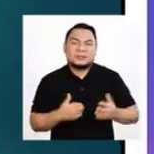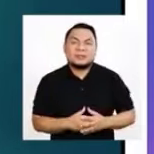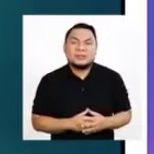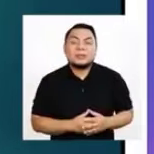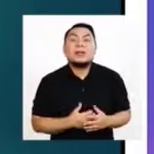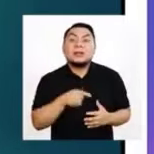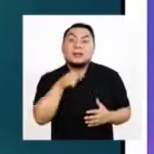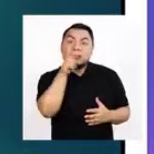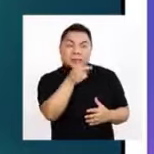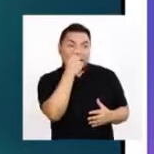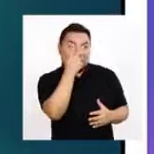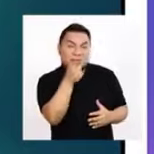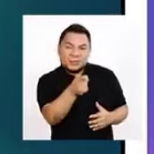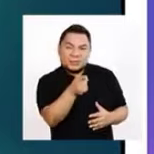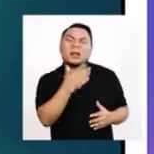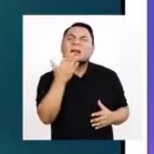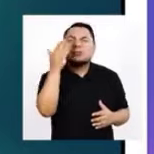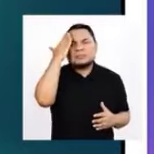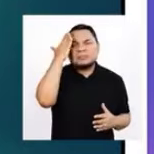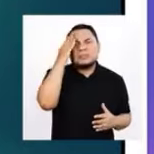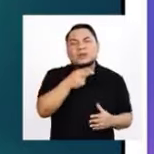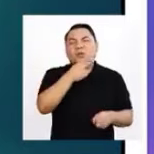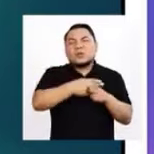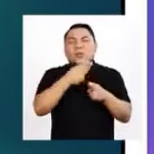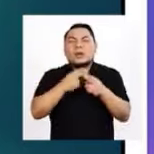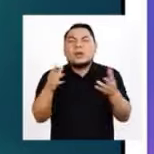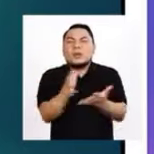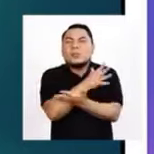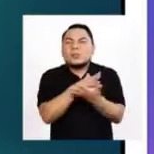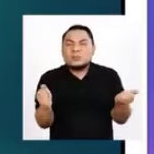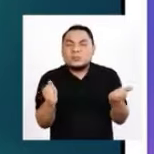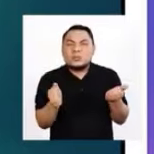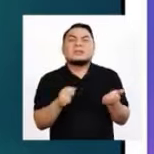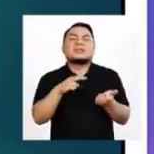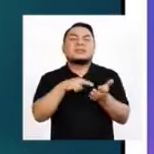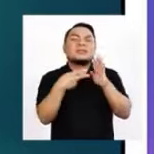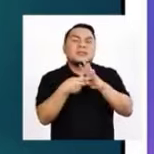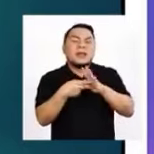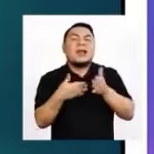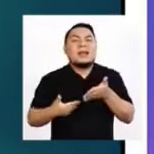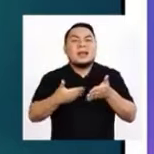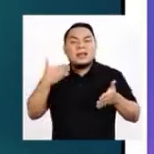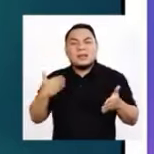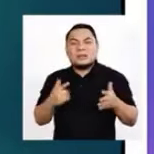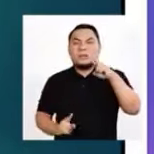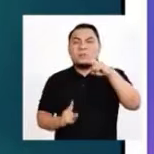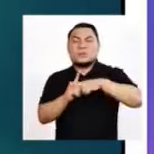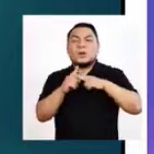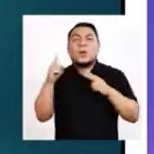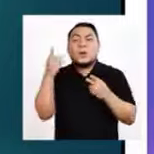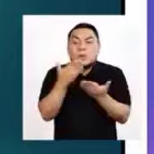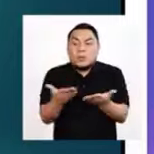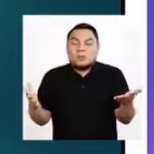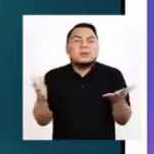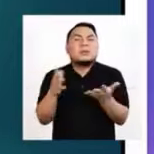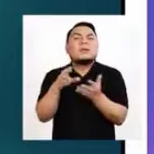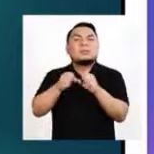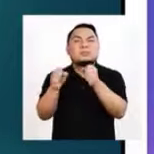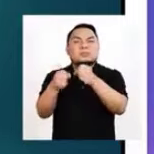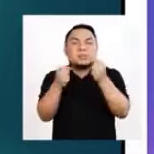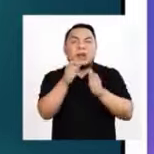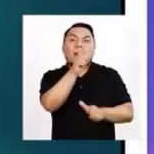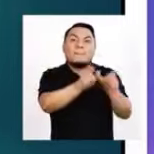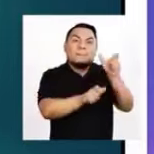un desastre. Entonces, como se va visualizando, para que llamemos a algo un desastre, tenemos que tener un elemento muy importante: cosas que nos